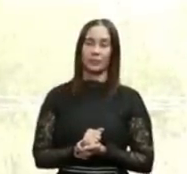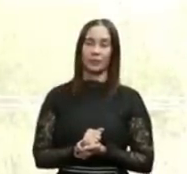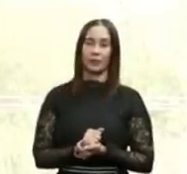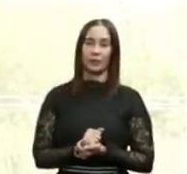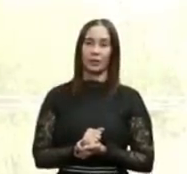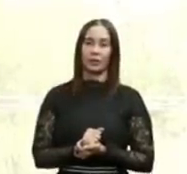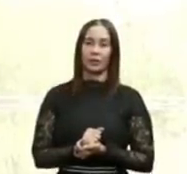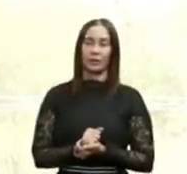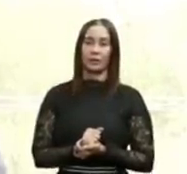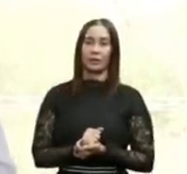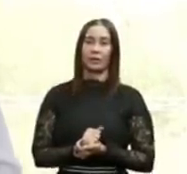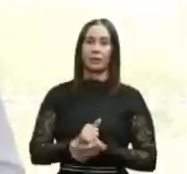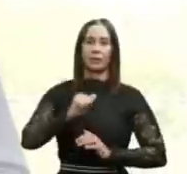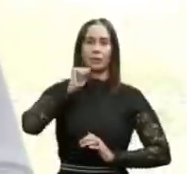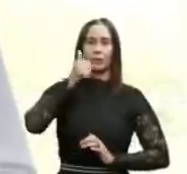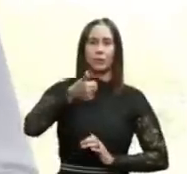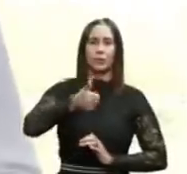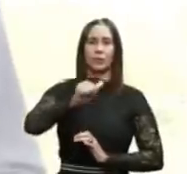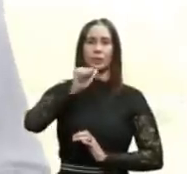Y